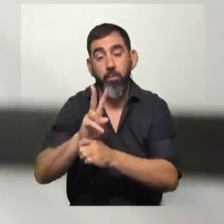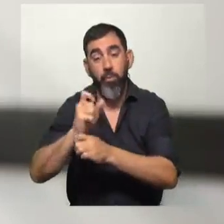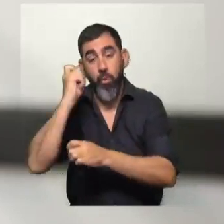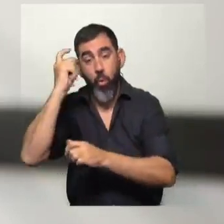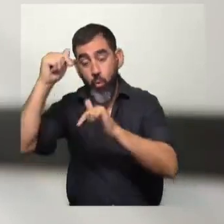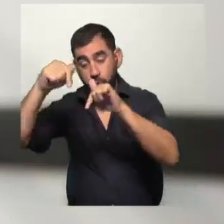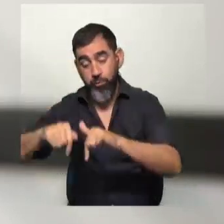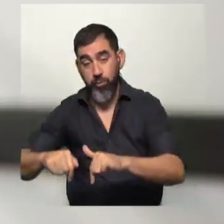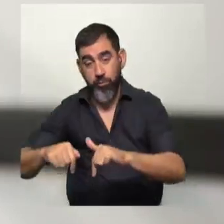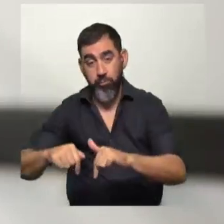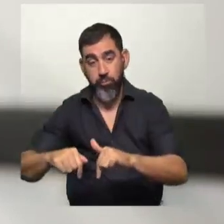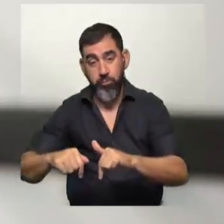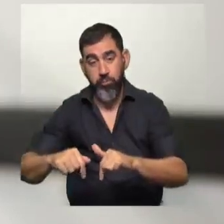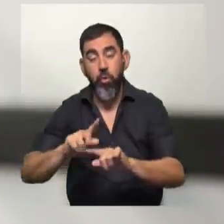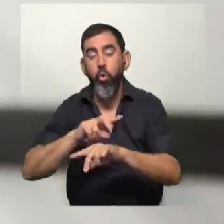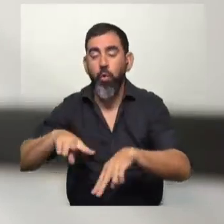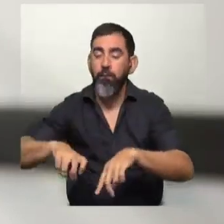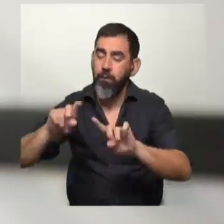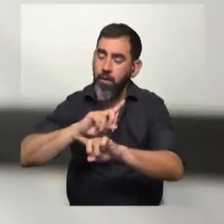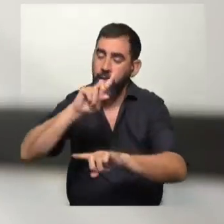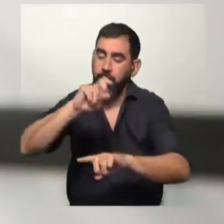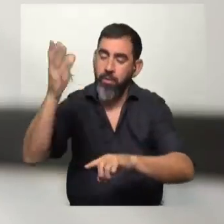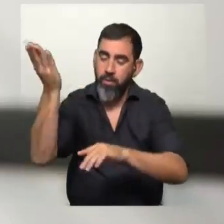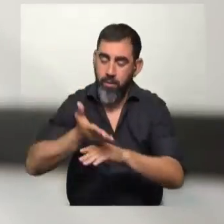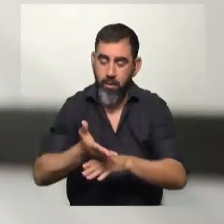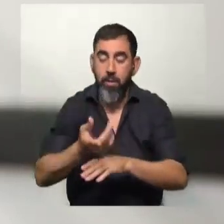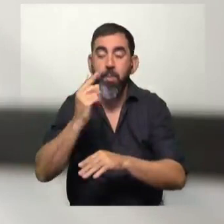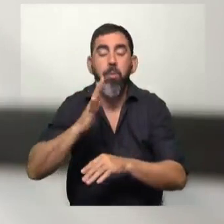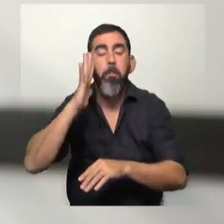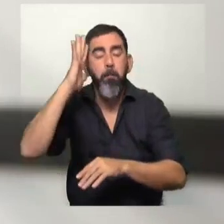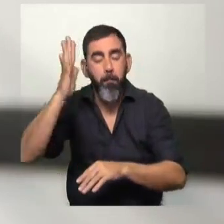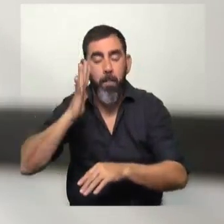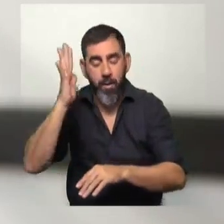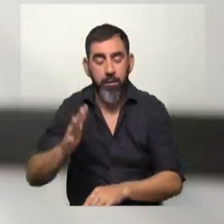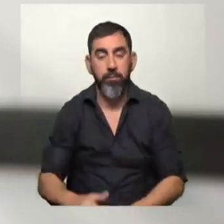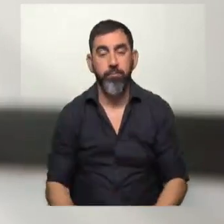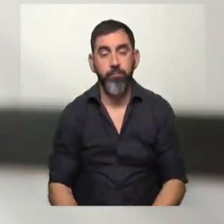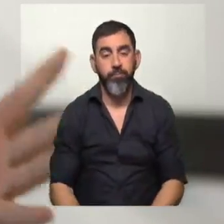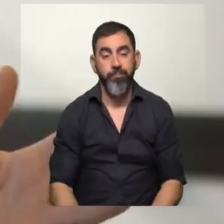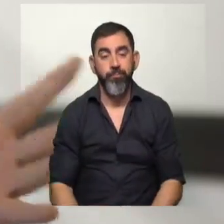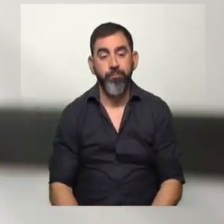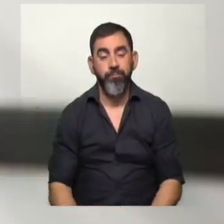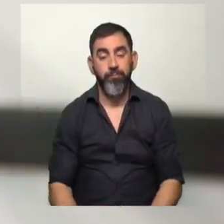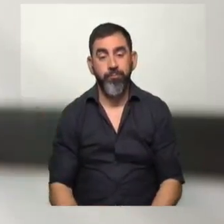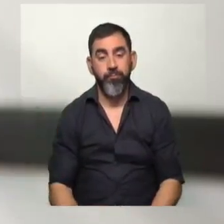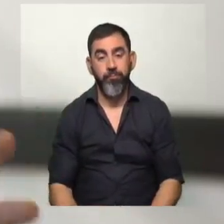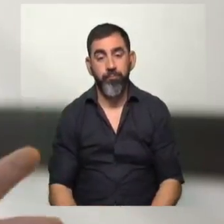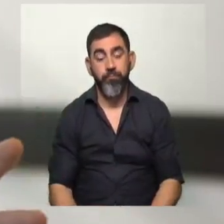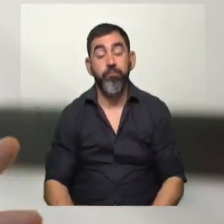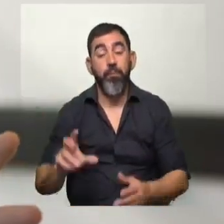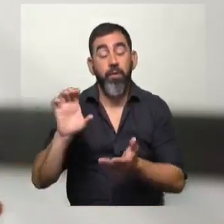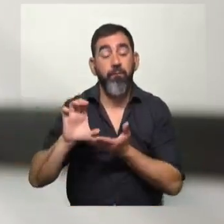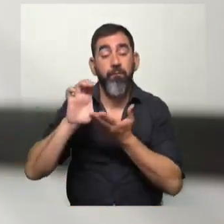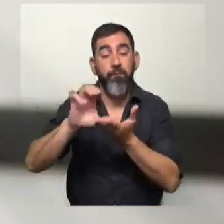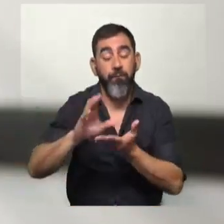acá. No lo estudiamos específicamente, pero por lo que se sabe de la economía uruguaya, esto está claramente asociado a corrientes de inversión